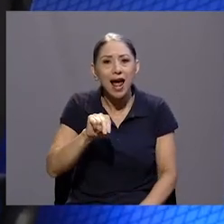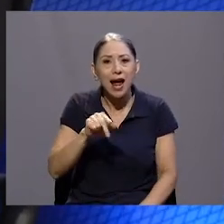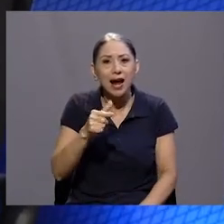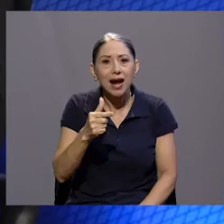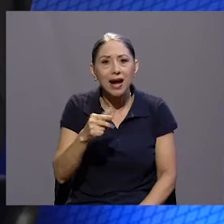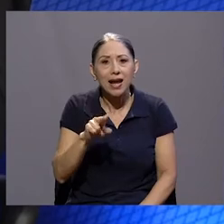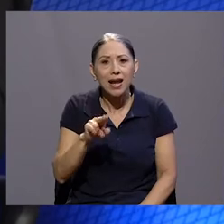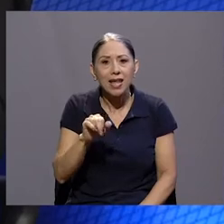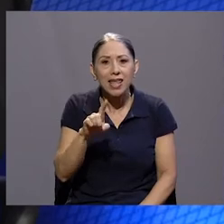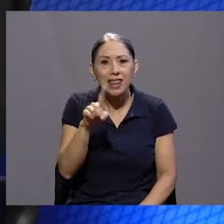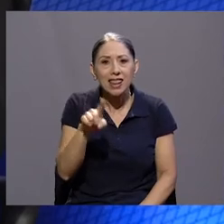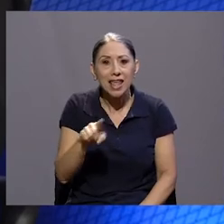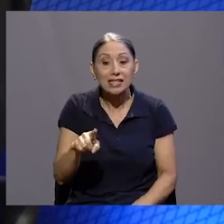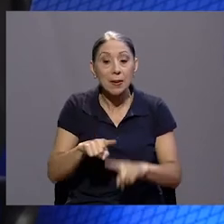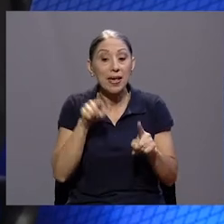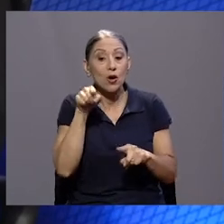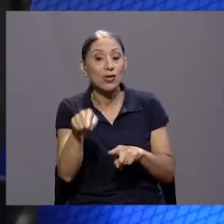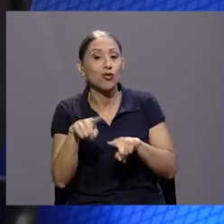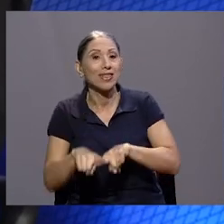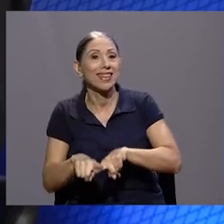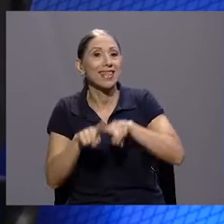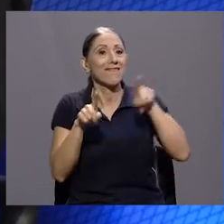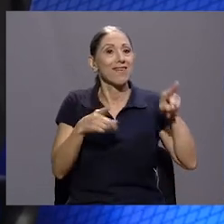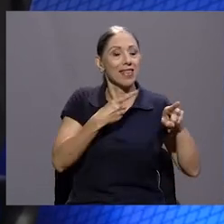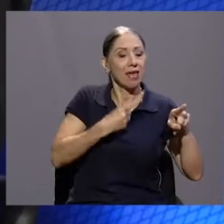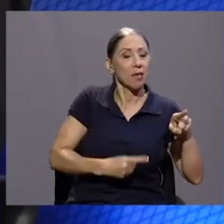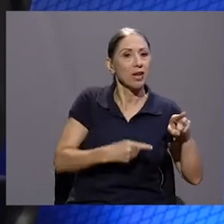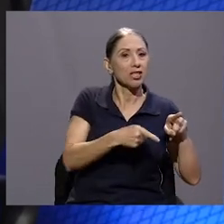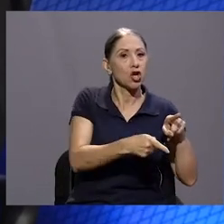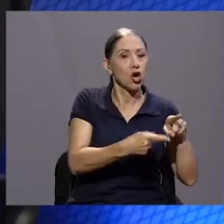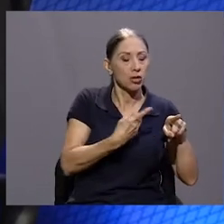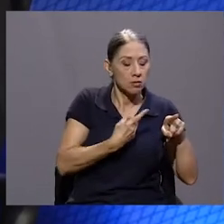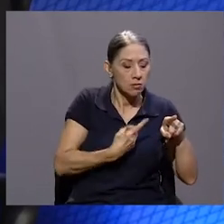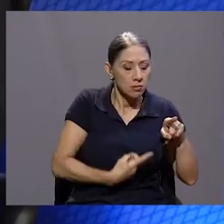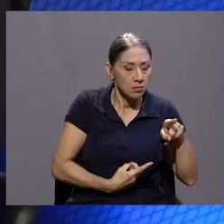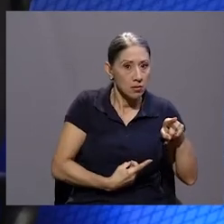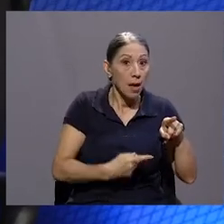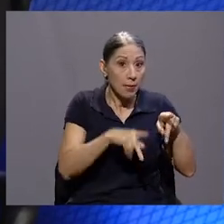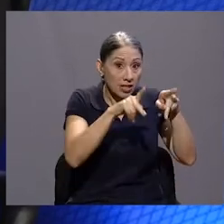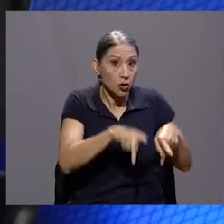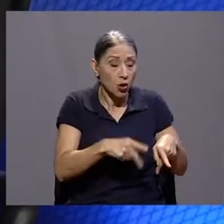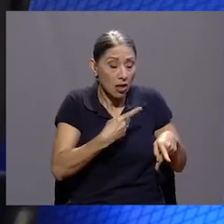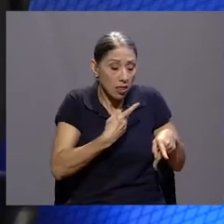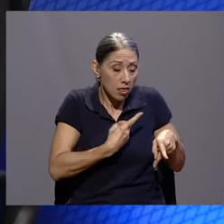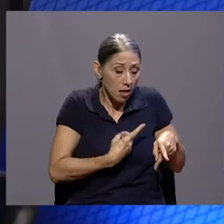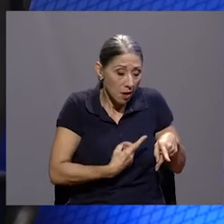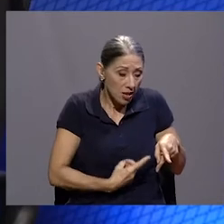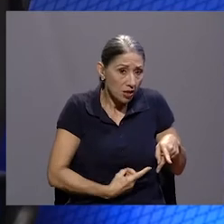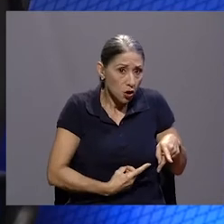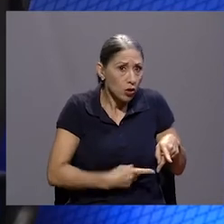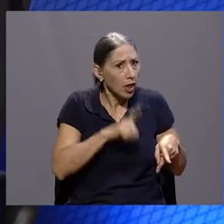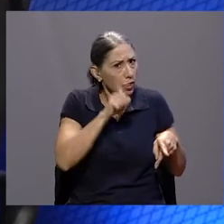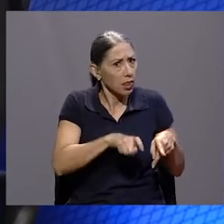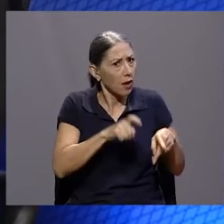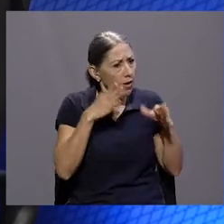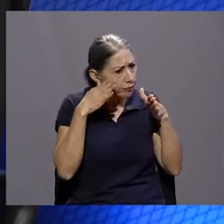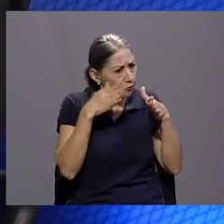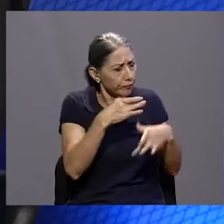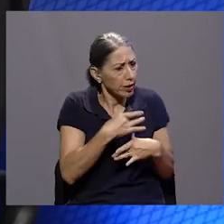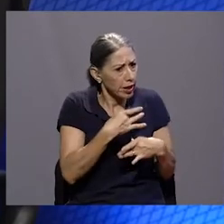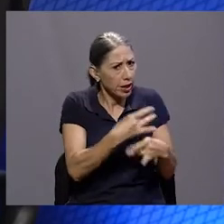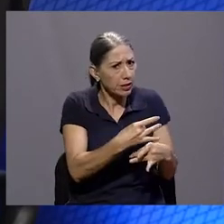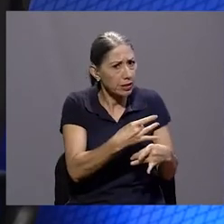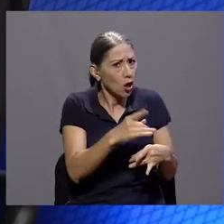síntomas es diferente languidez a depresión porque también es muy importante que una persona que esté experimentando depresión no le quita el mérito ni la